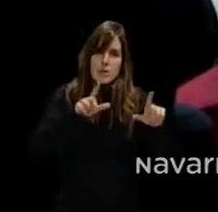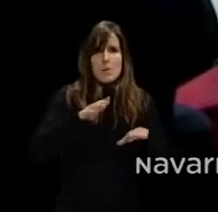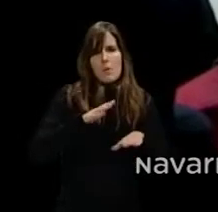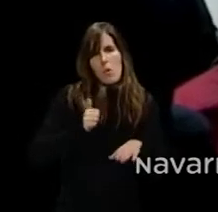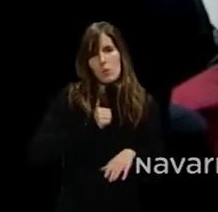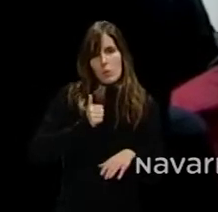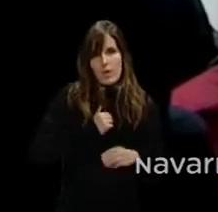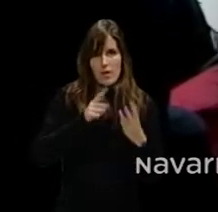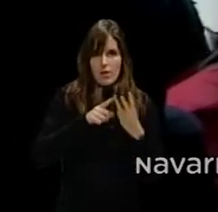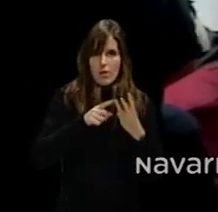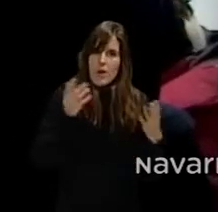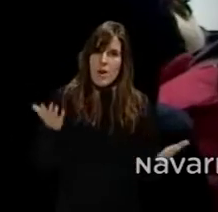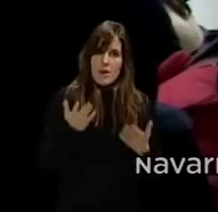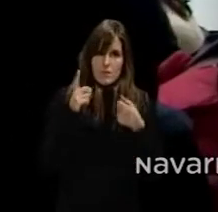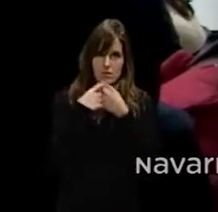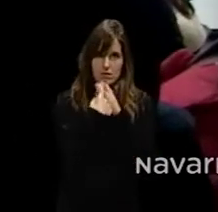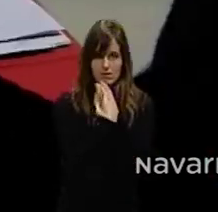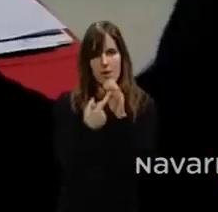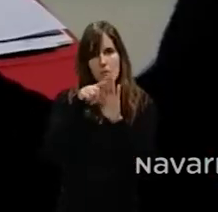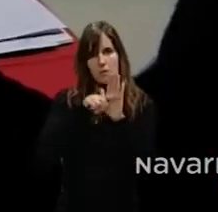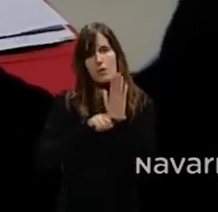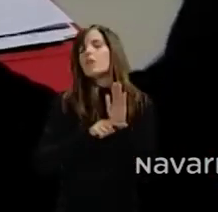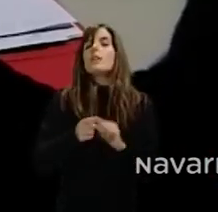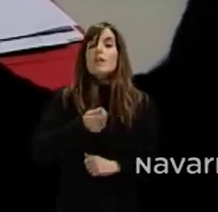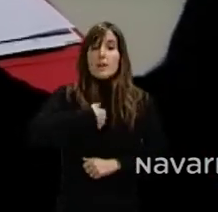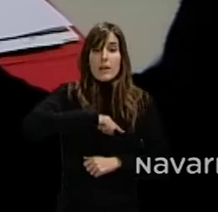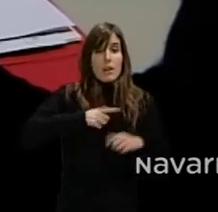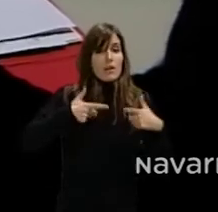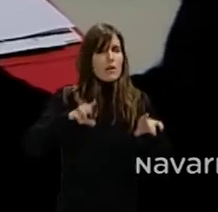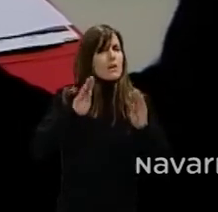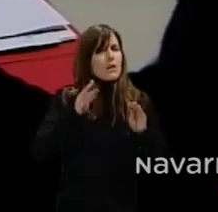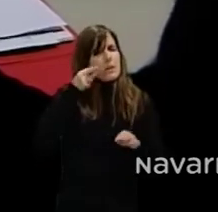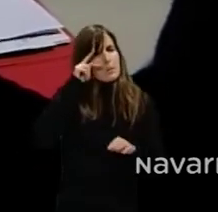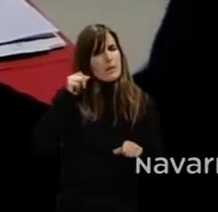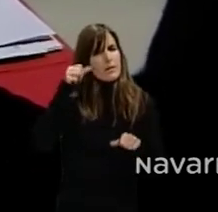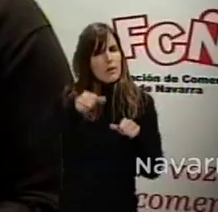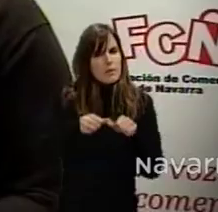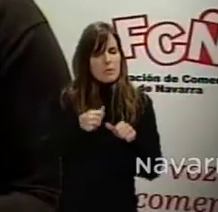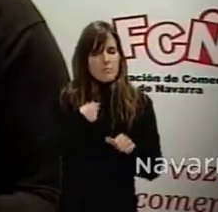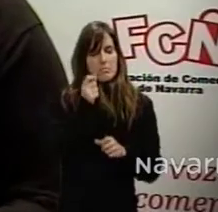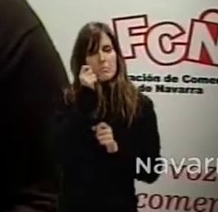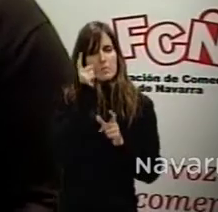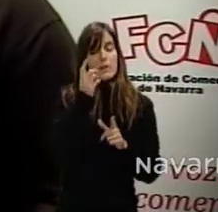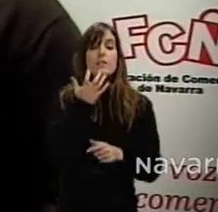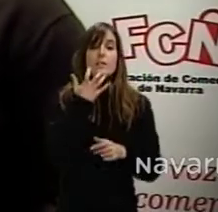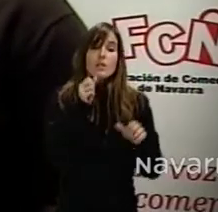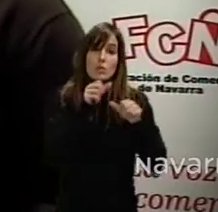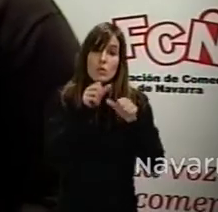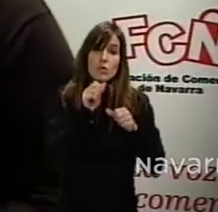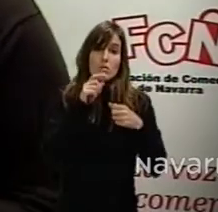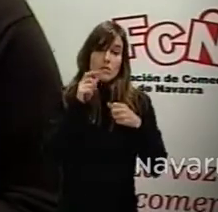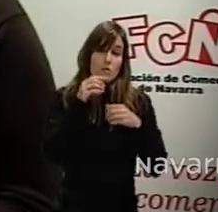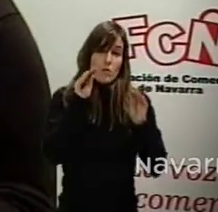desde nuestra experiencia en el departamento de formación vemos por una parte que el asistir a cursos de formación